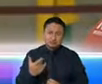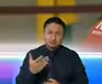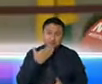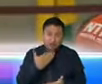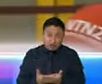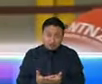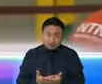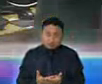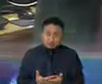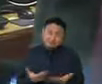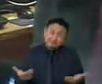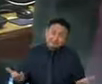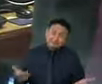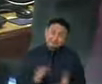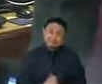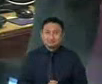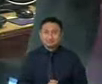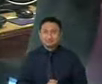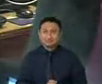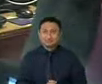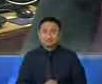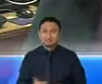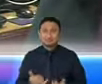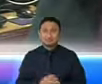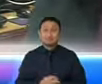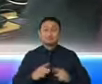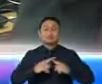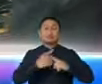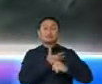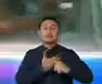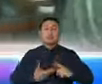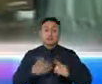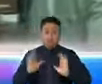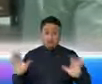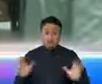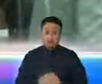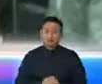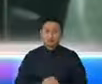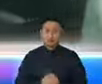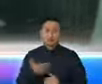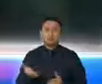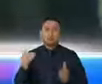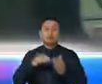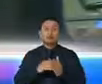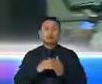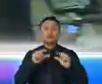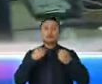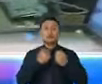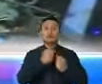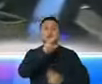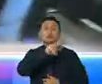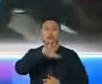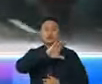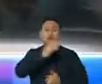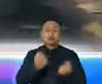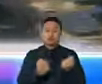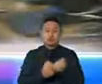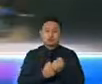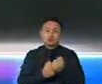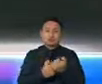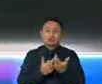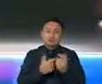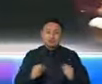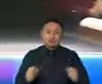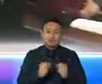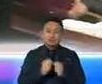gracias. Y este respiro para el expresidente no llegó solo. Nuevamente morenistas se unían con correístas para bloquear el